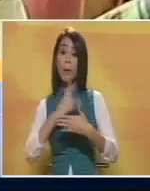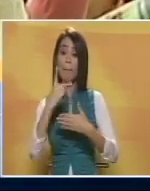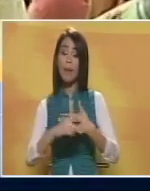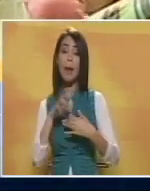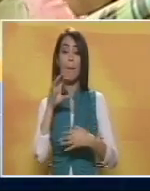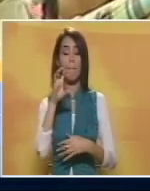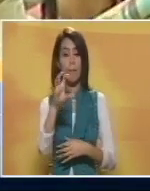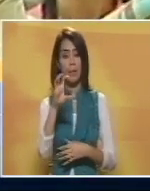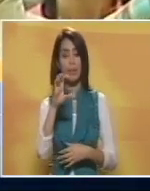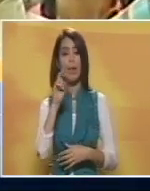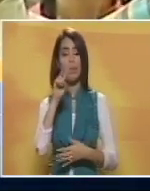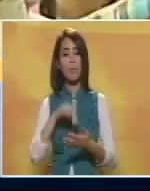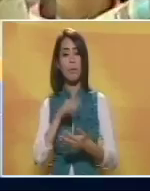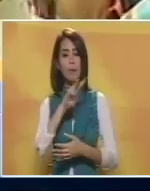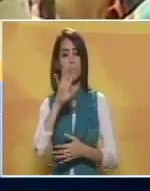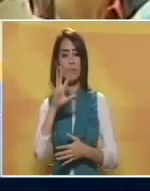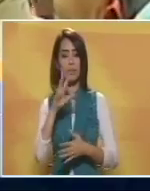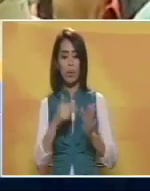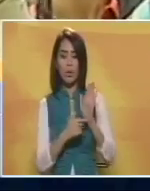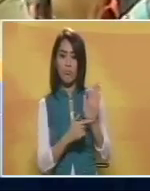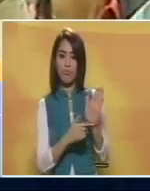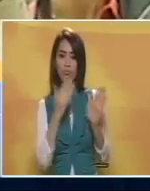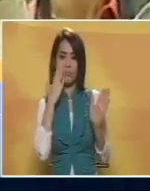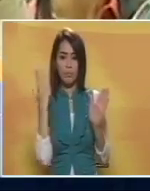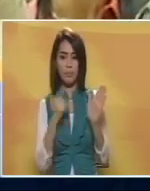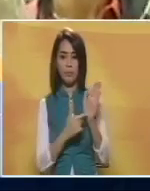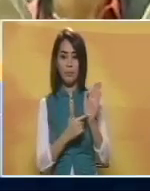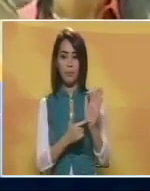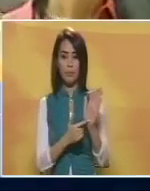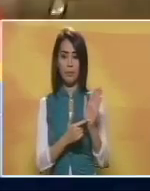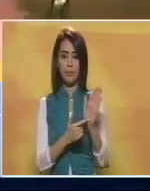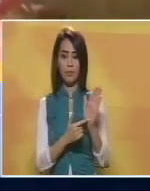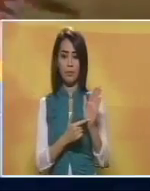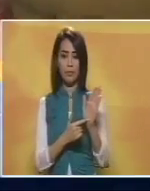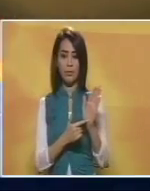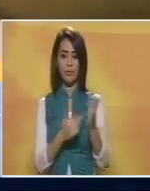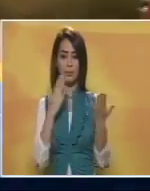Patria 2025, aquí lo tengo, al detalle,